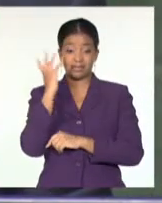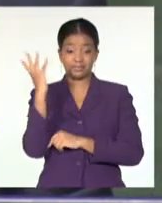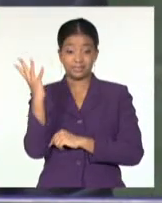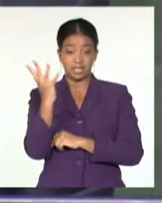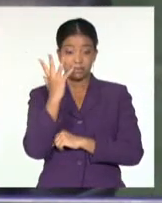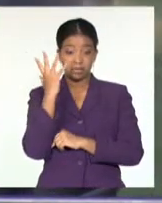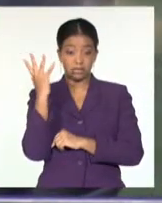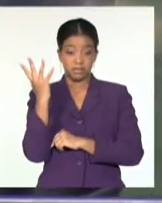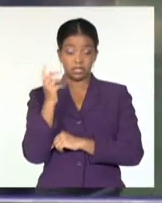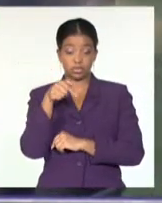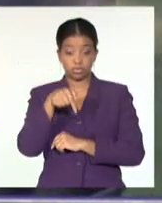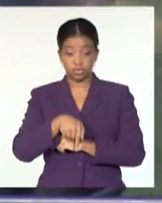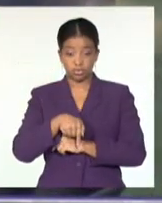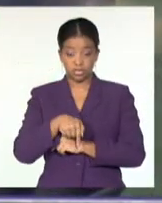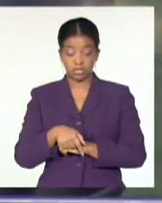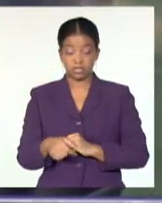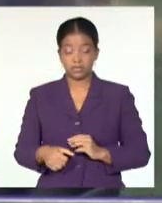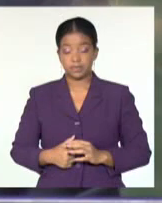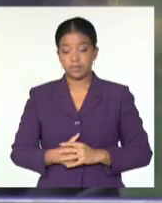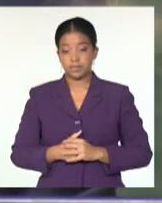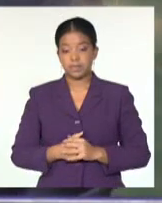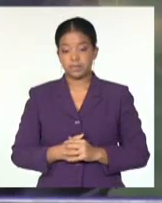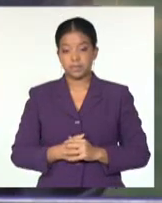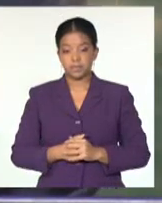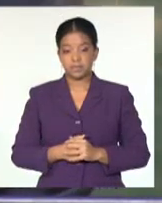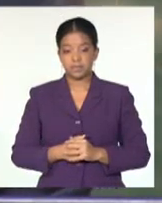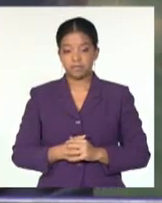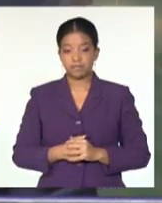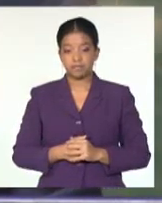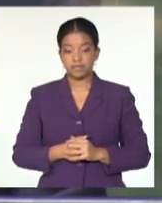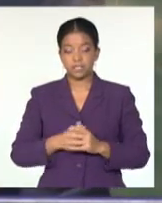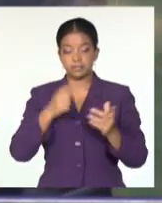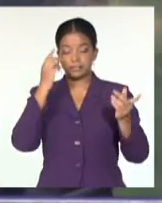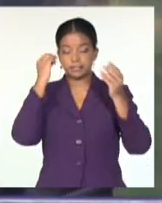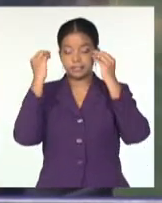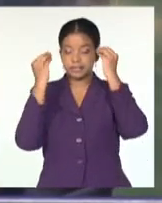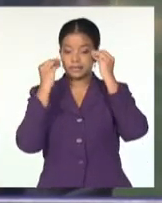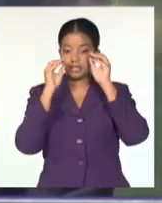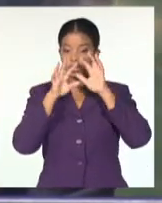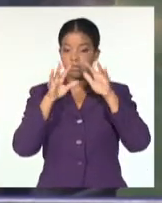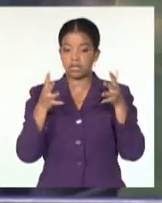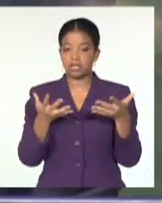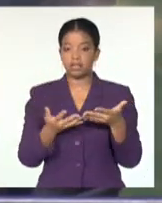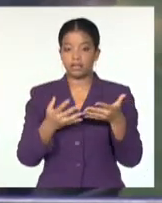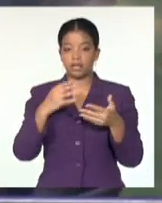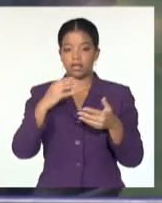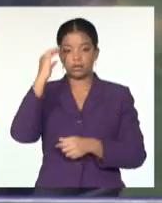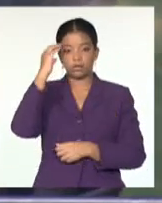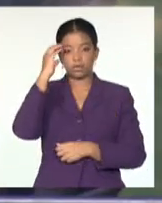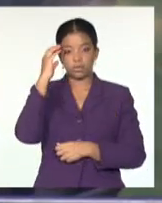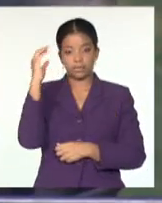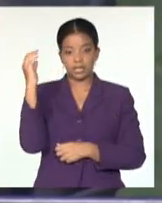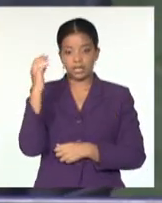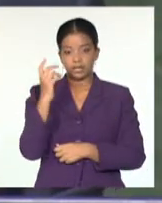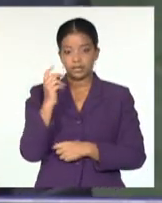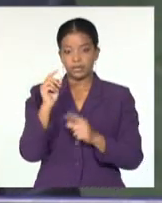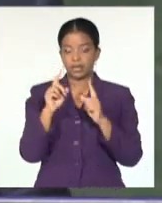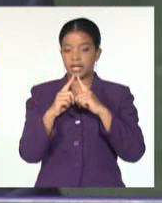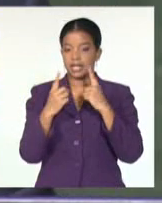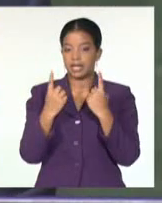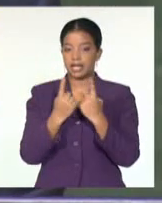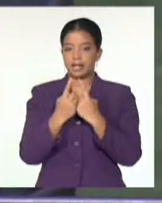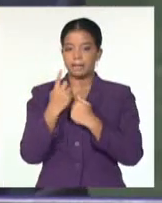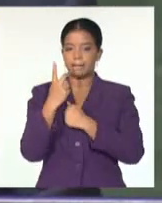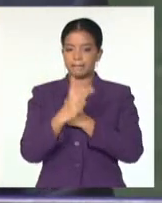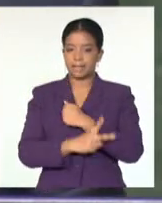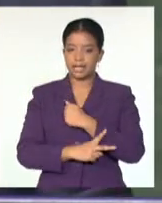hoy por hoy constituyen la principal preocupación para la humanidad, los gobiernos, las sociedades de todos nuestros países. La